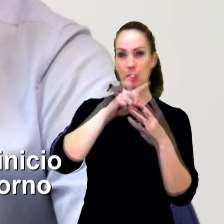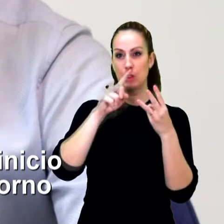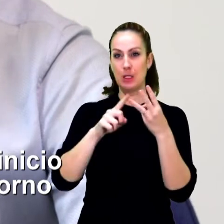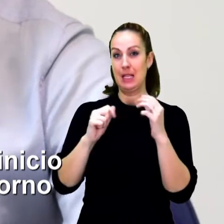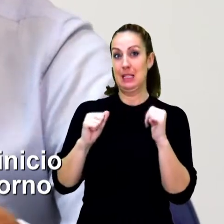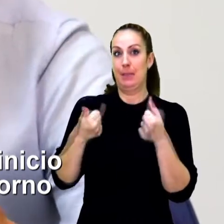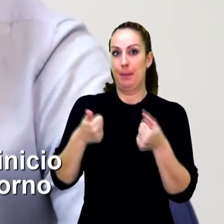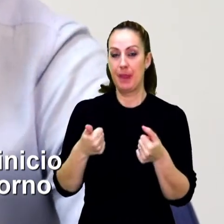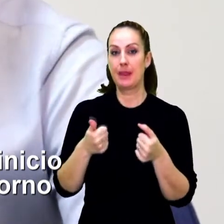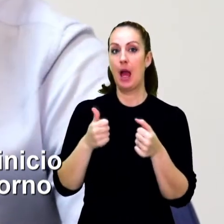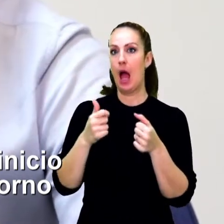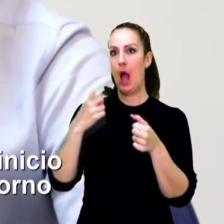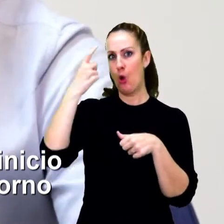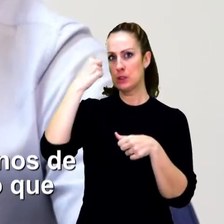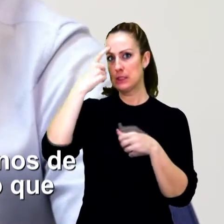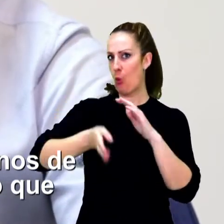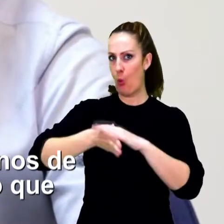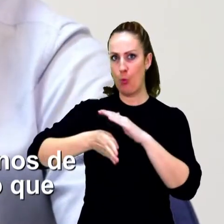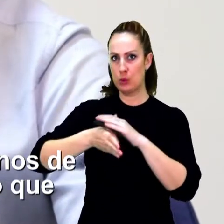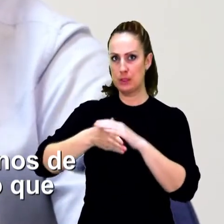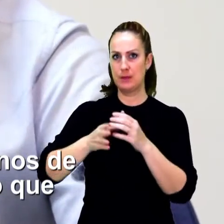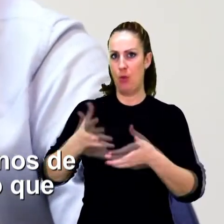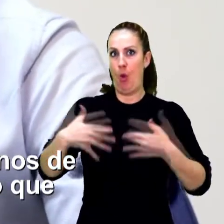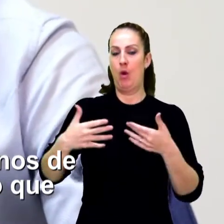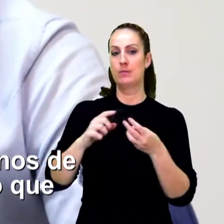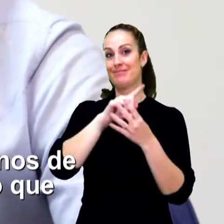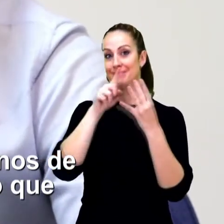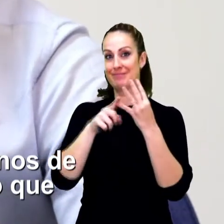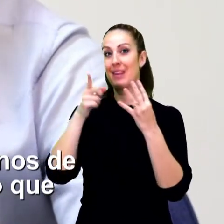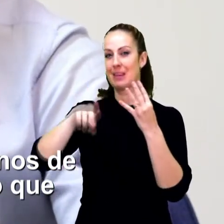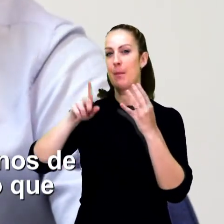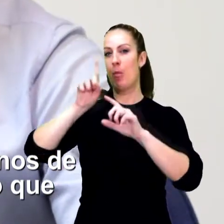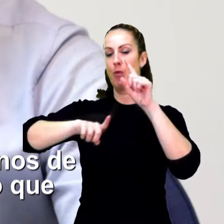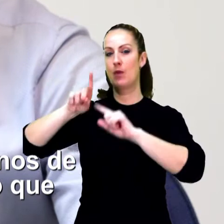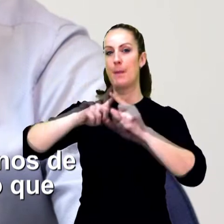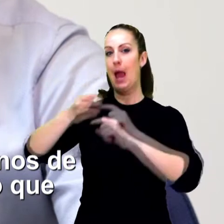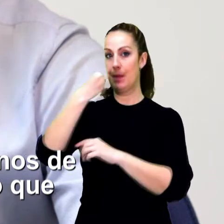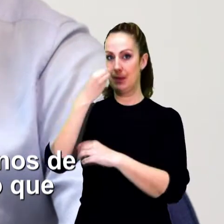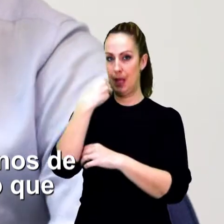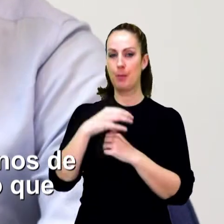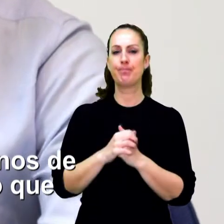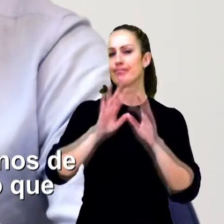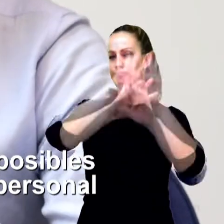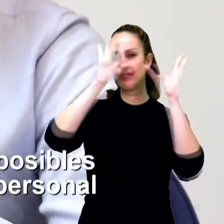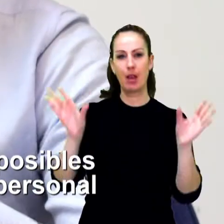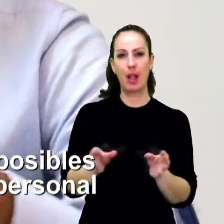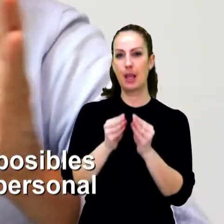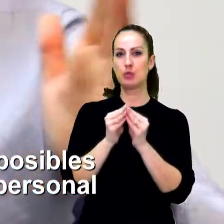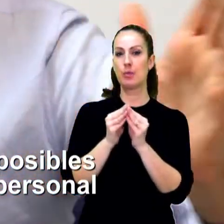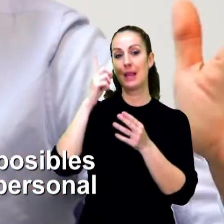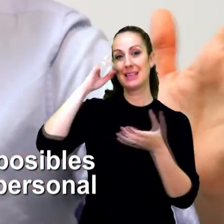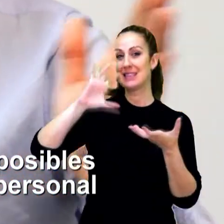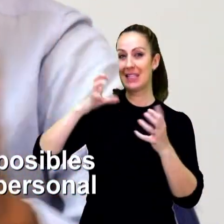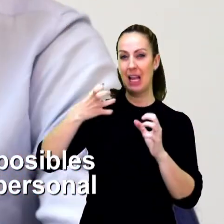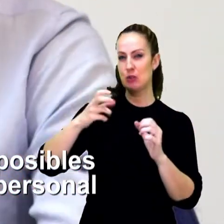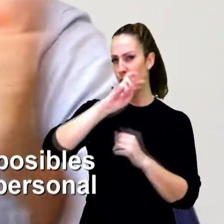cuadros psicóticos, o inicio de trastorno obsesivo compulsivo, también de trastornos de la conducta alimentaria. Es decir, que lo que hacemos es